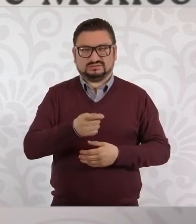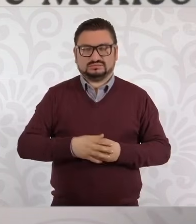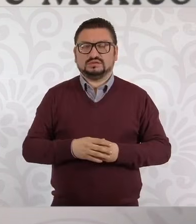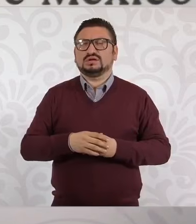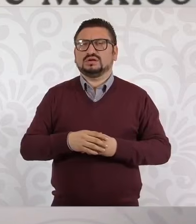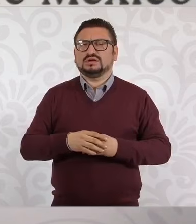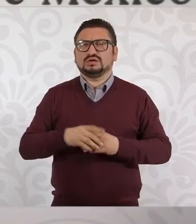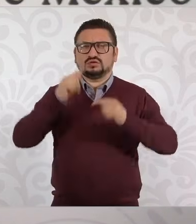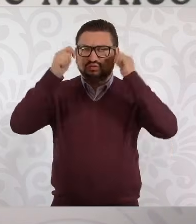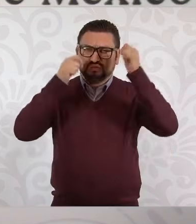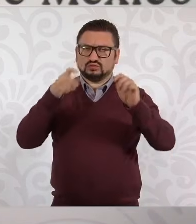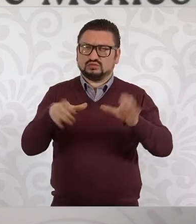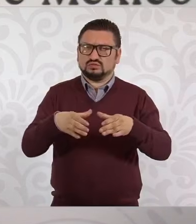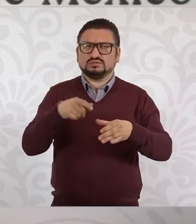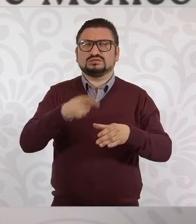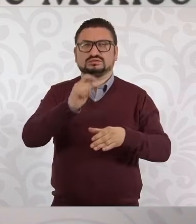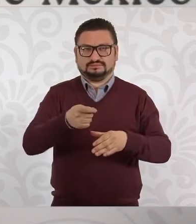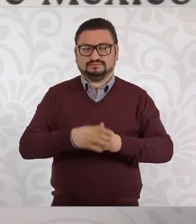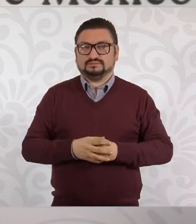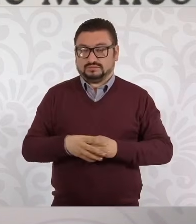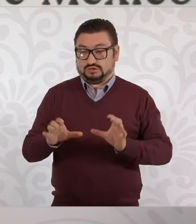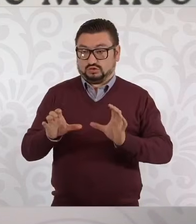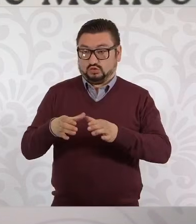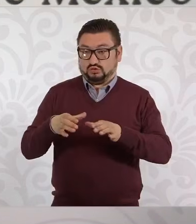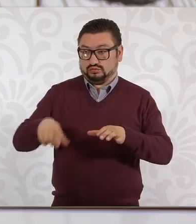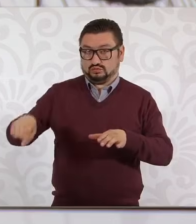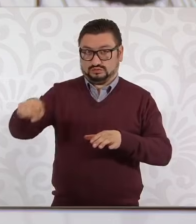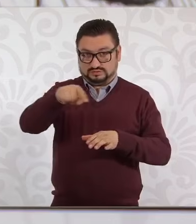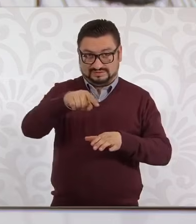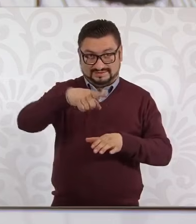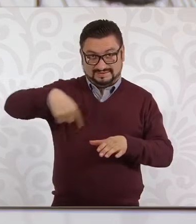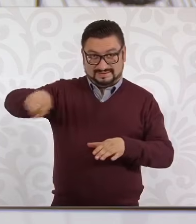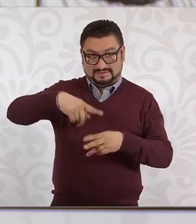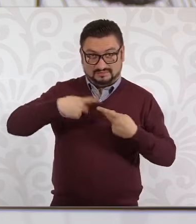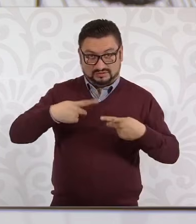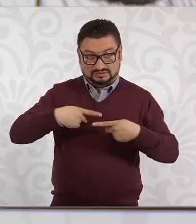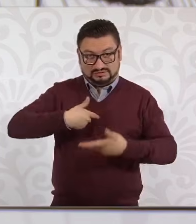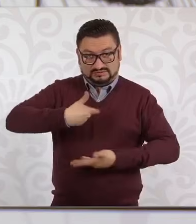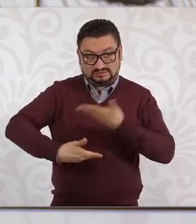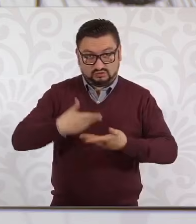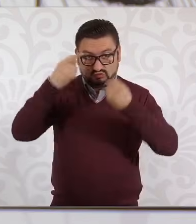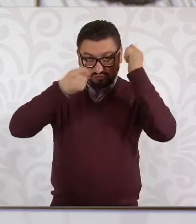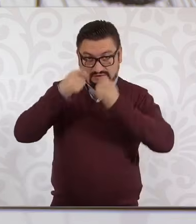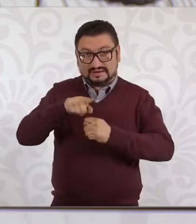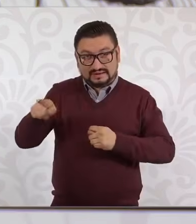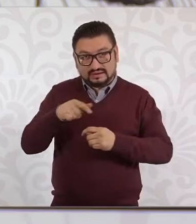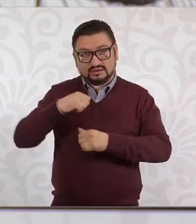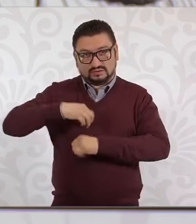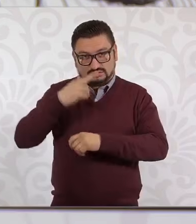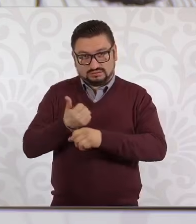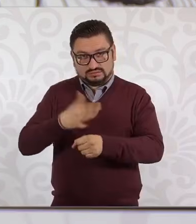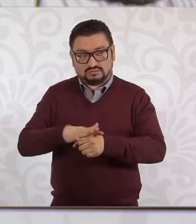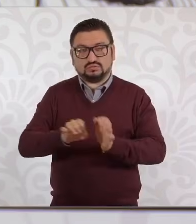el turismo comunitario? Las propias comunidades administran los servicios turísticos, sea una